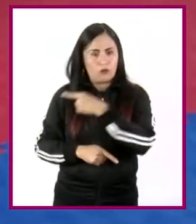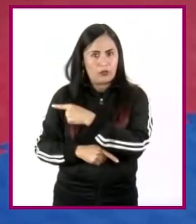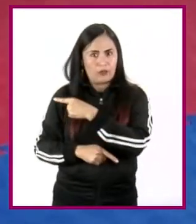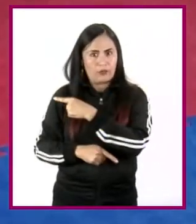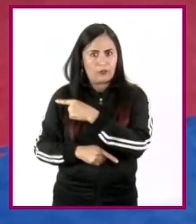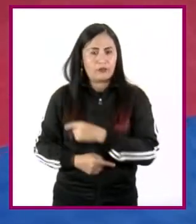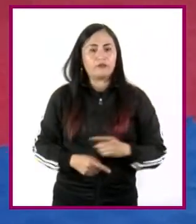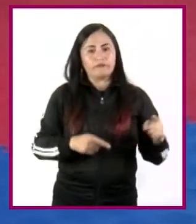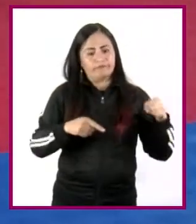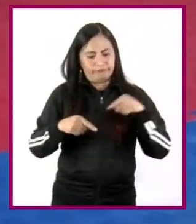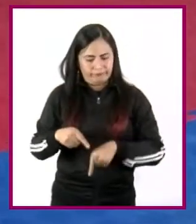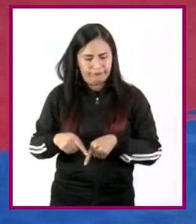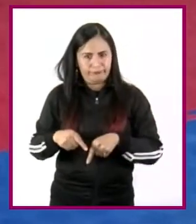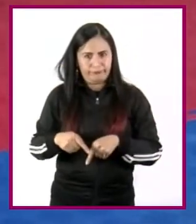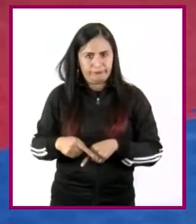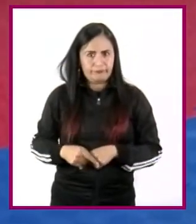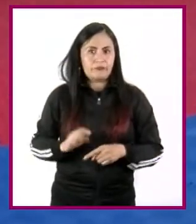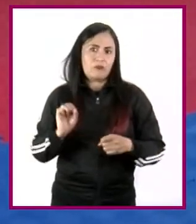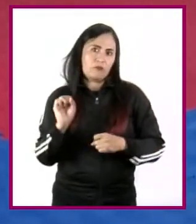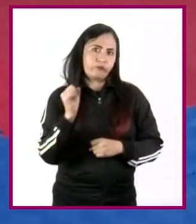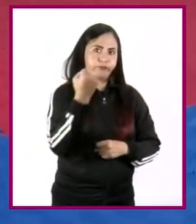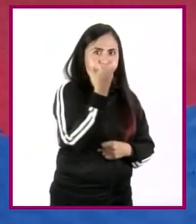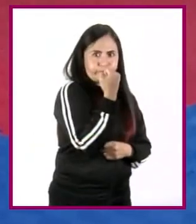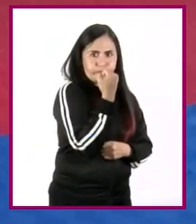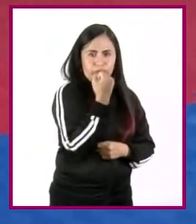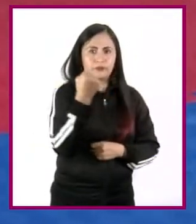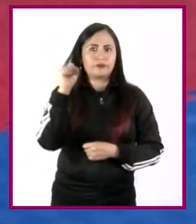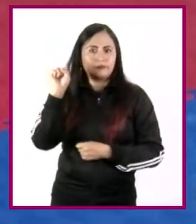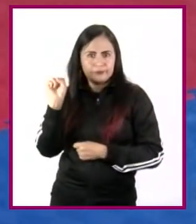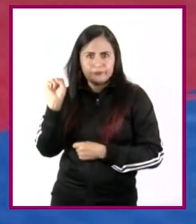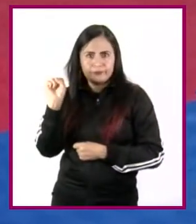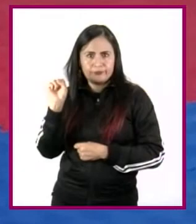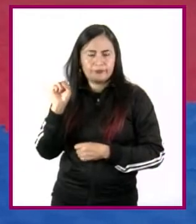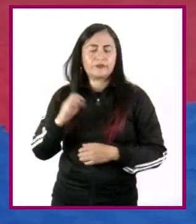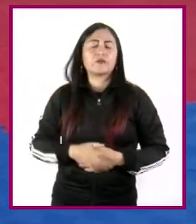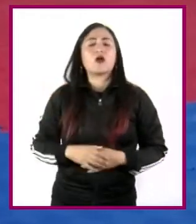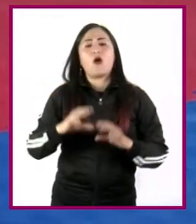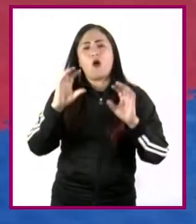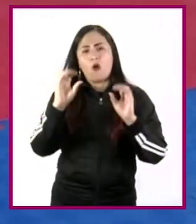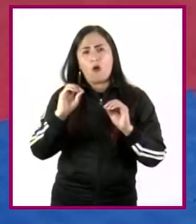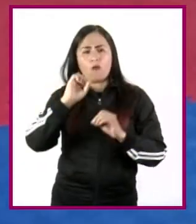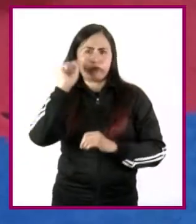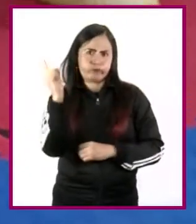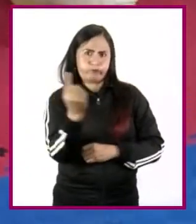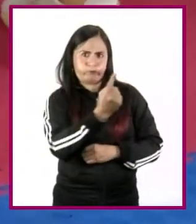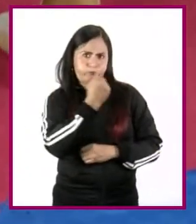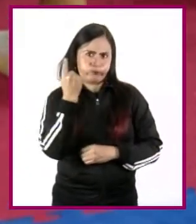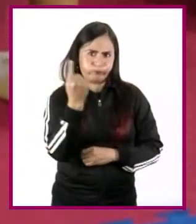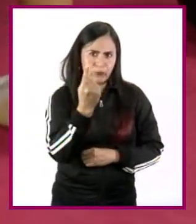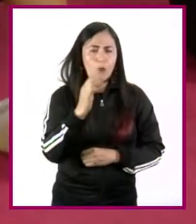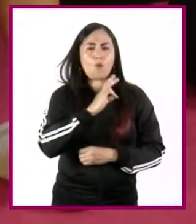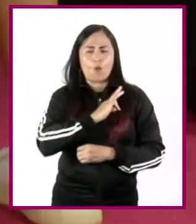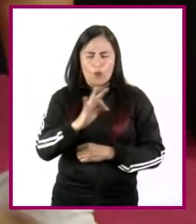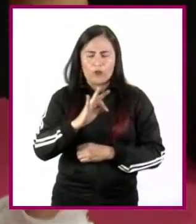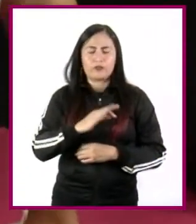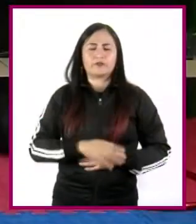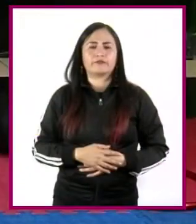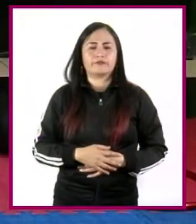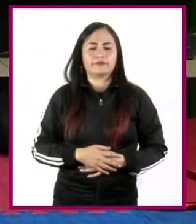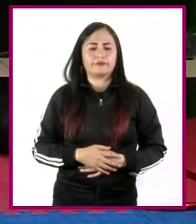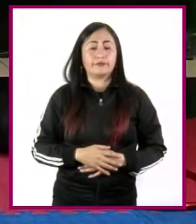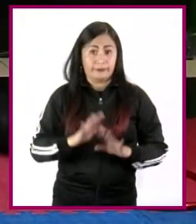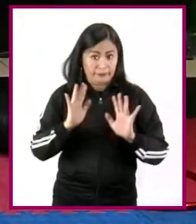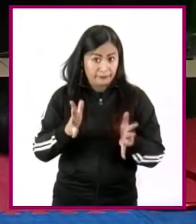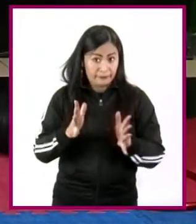de regreso, puedo rotar media vuelta o puedo hacer una vuelta completa.